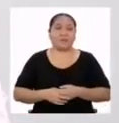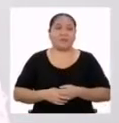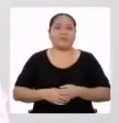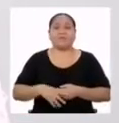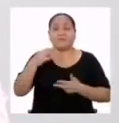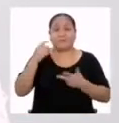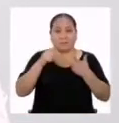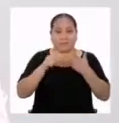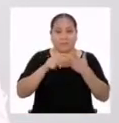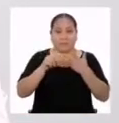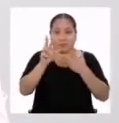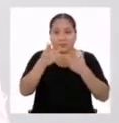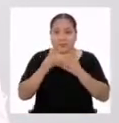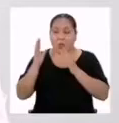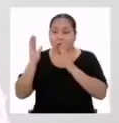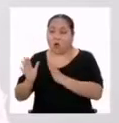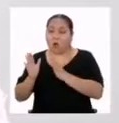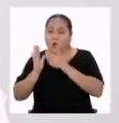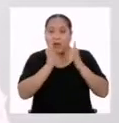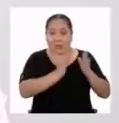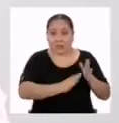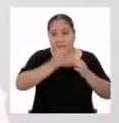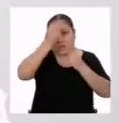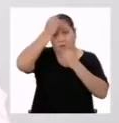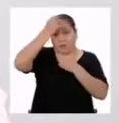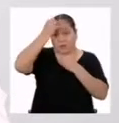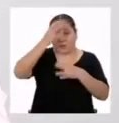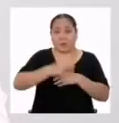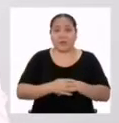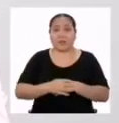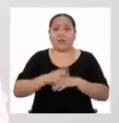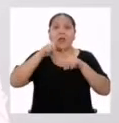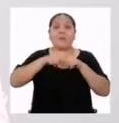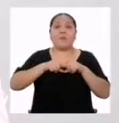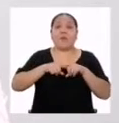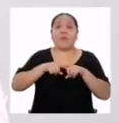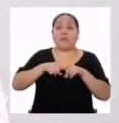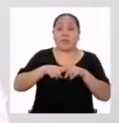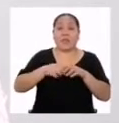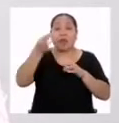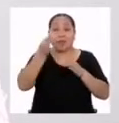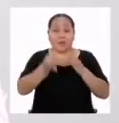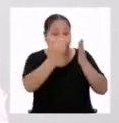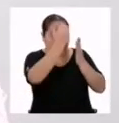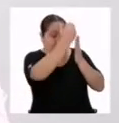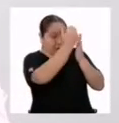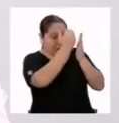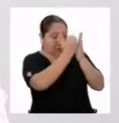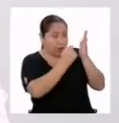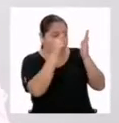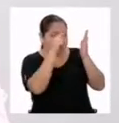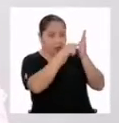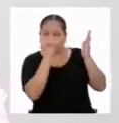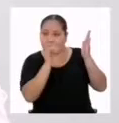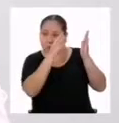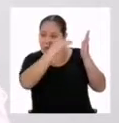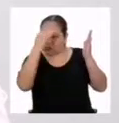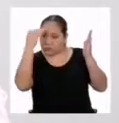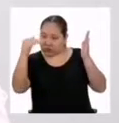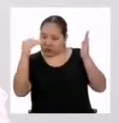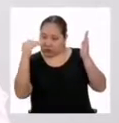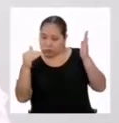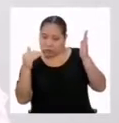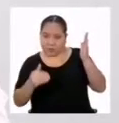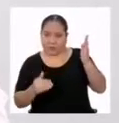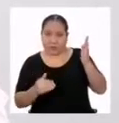El tercer paso es organizar la información según la secuencia del texto original. Una vez que hemos cumplido con